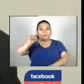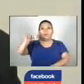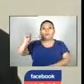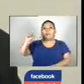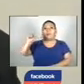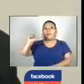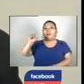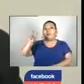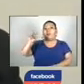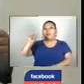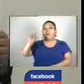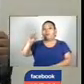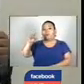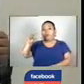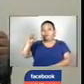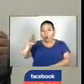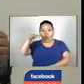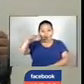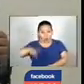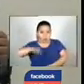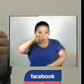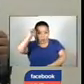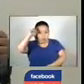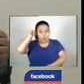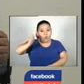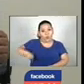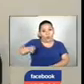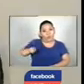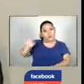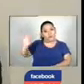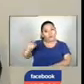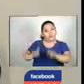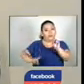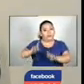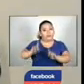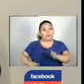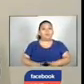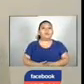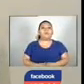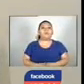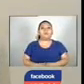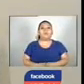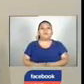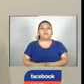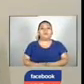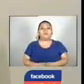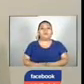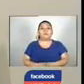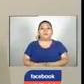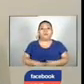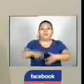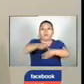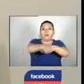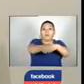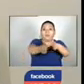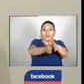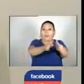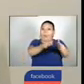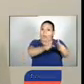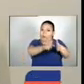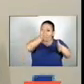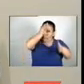Jesús Tovar, quien actualmente es juez de lo laboral en Santa Ana. La Asamblea Legislativa es la que